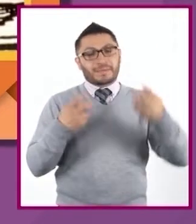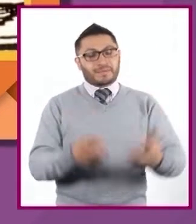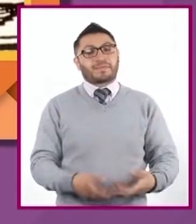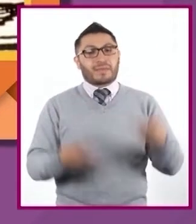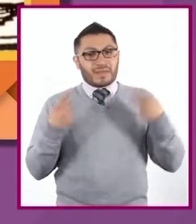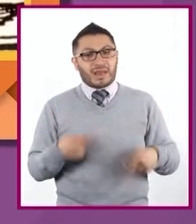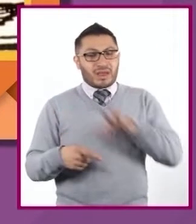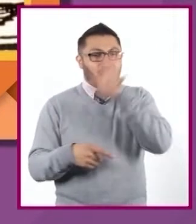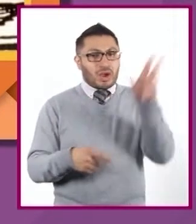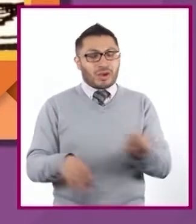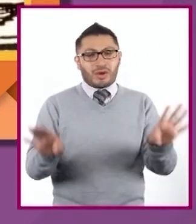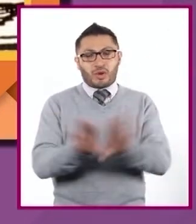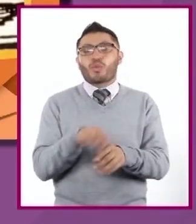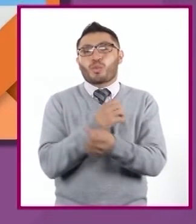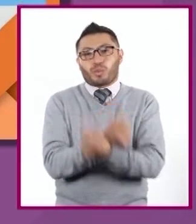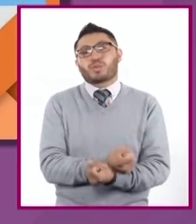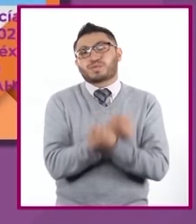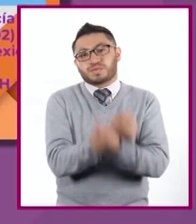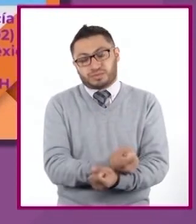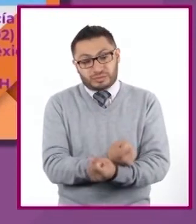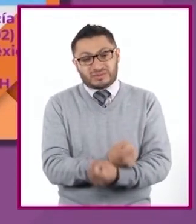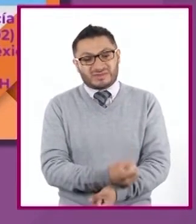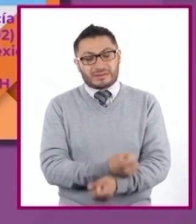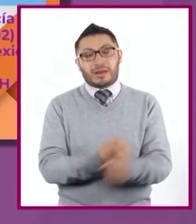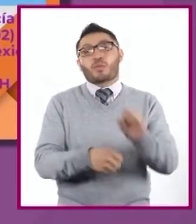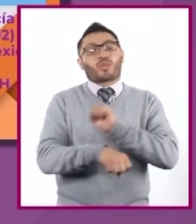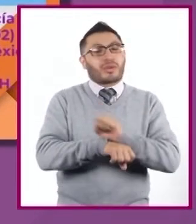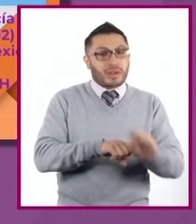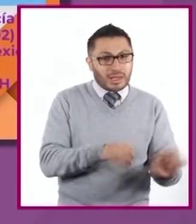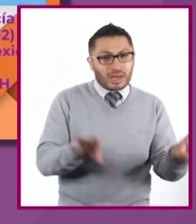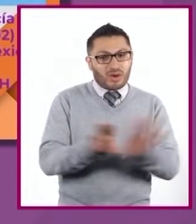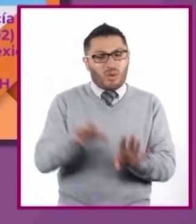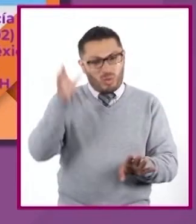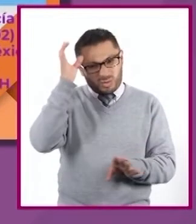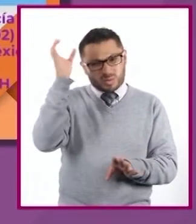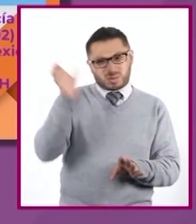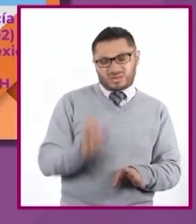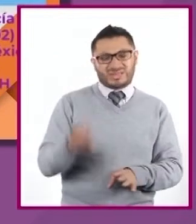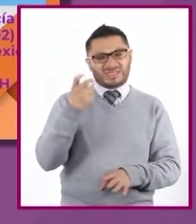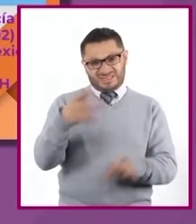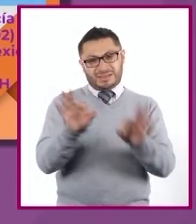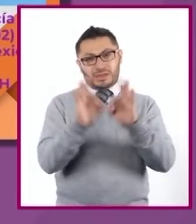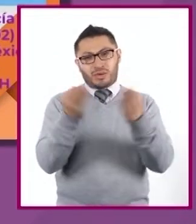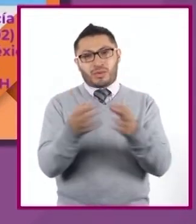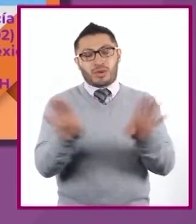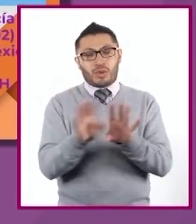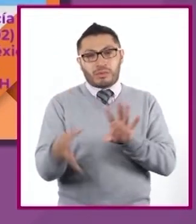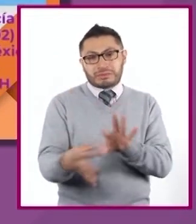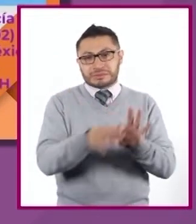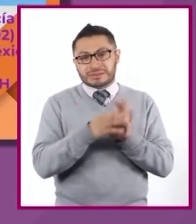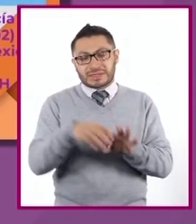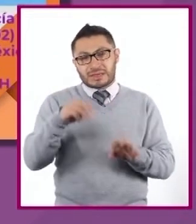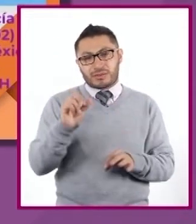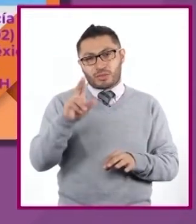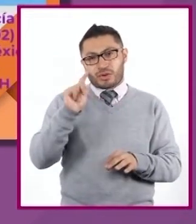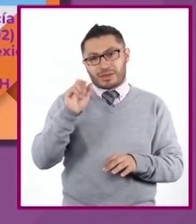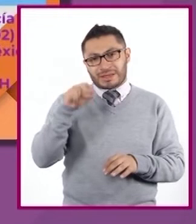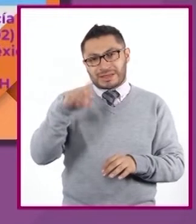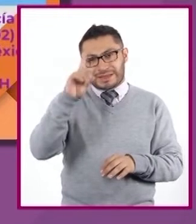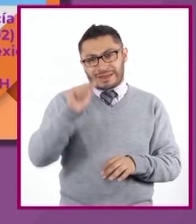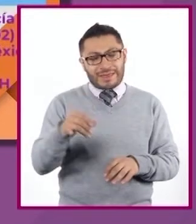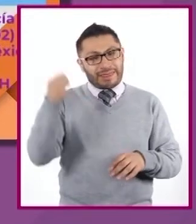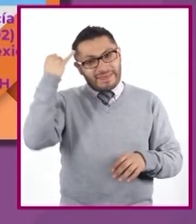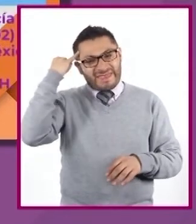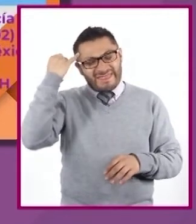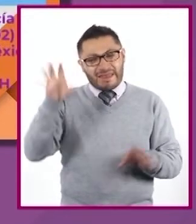africanos en calidad de esclavos. La sencillez como crueldad de este método, combinado con la mortandad de indígenas, así